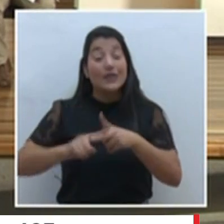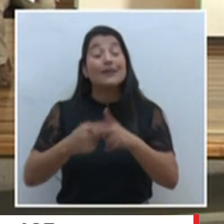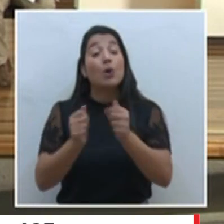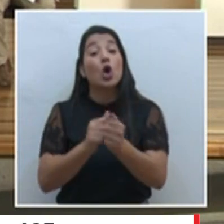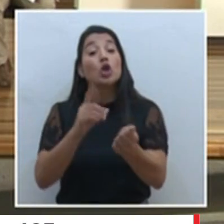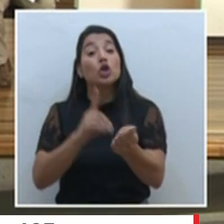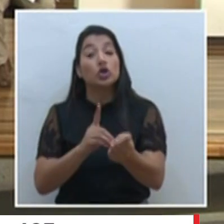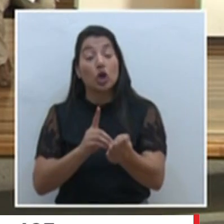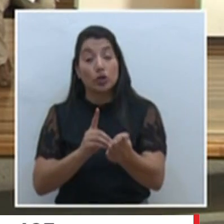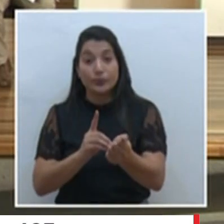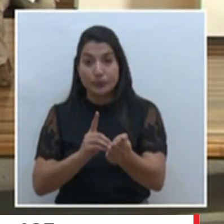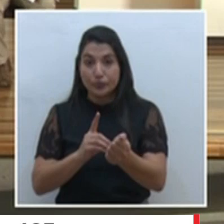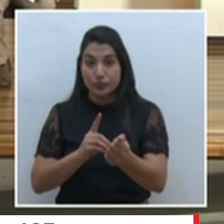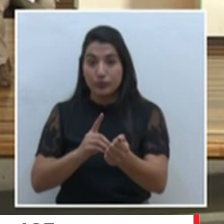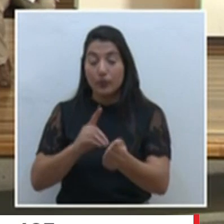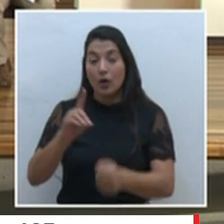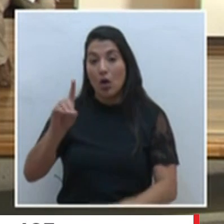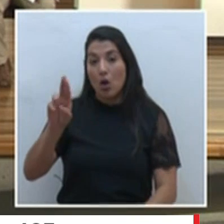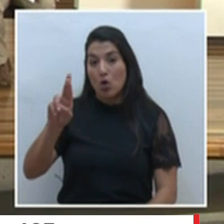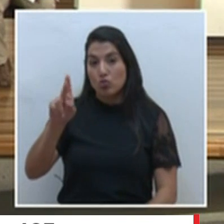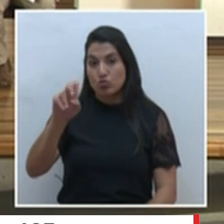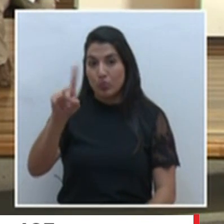Caja.